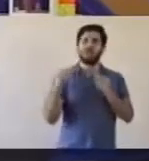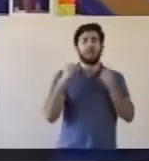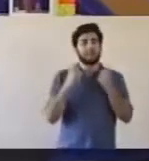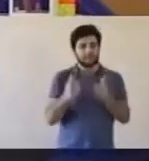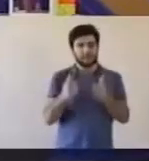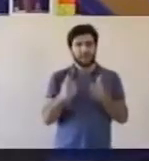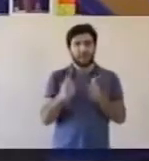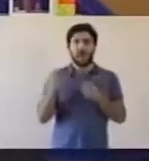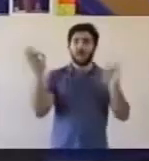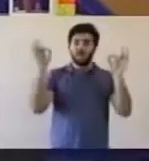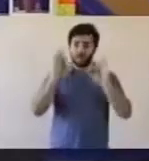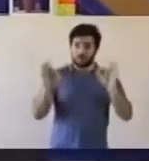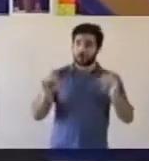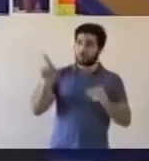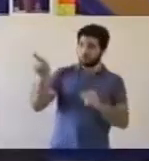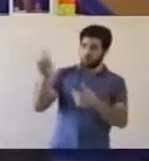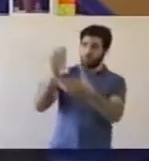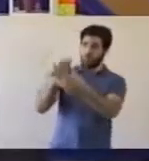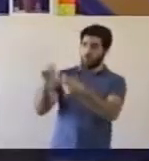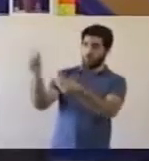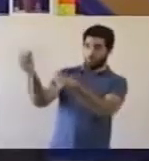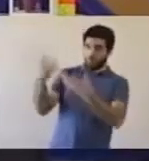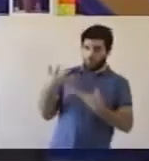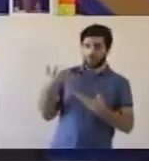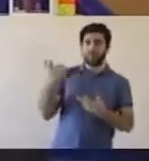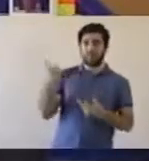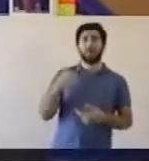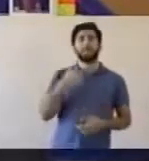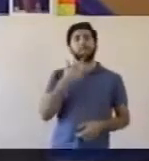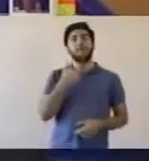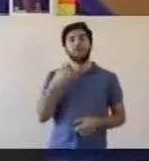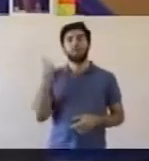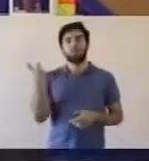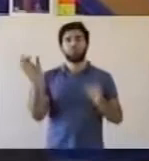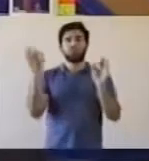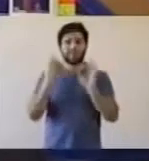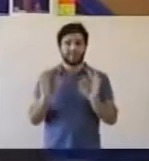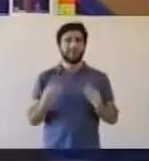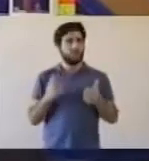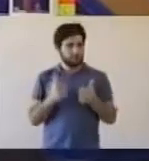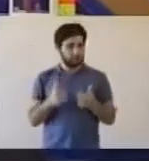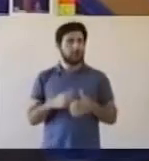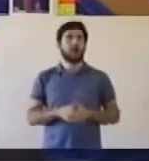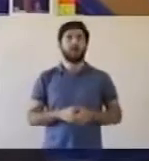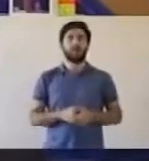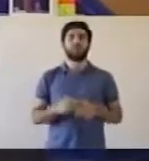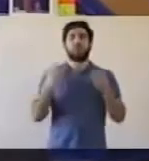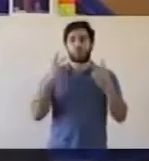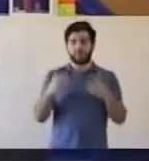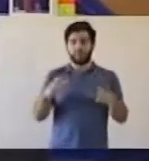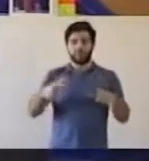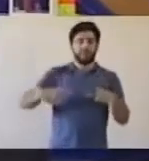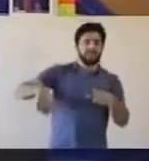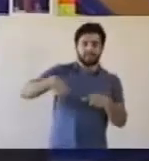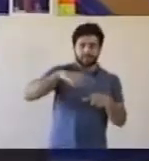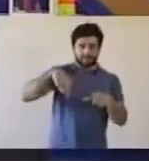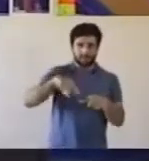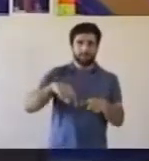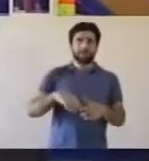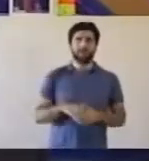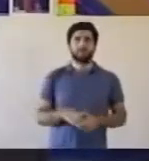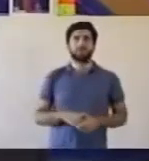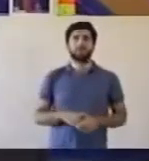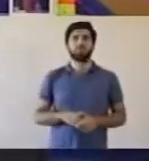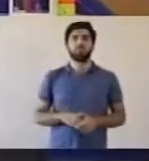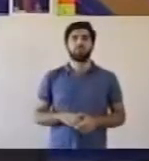hacia nosotras. La forma en que nos cuentas lo que hiciste en la clase. Vamos a girarlo de nuevo y